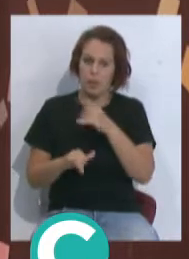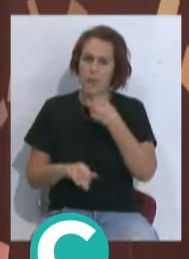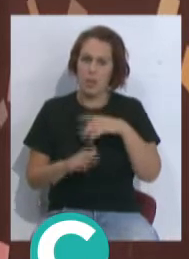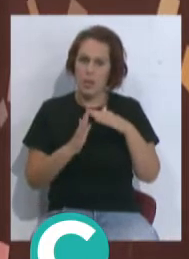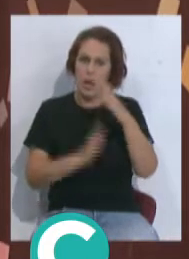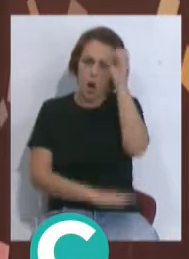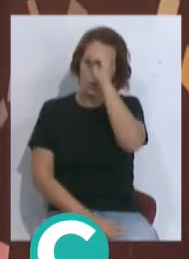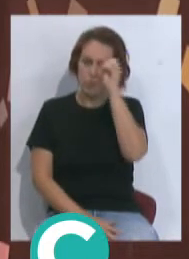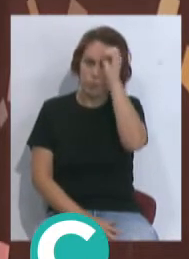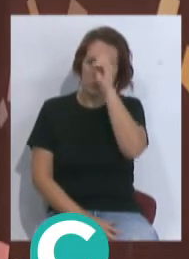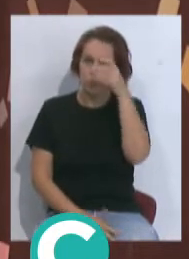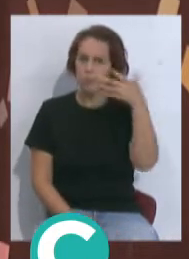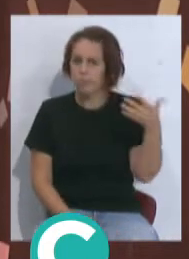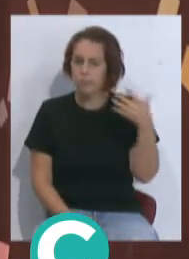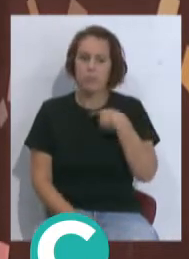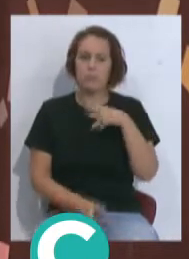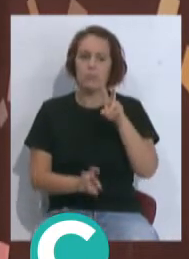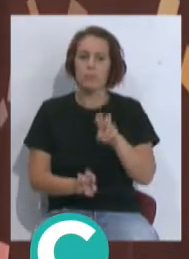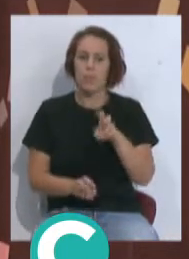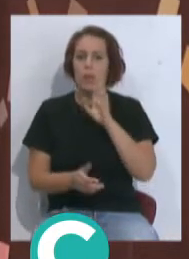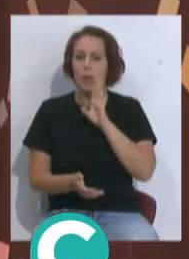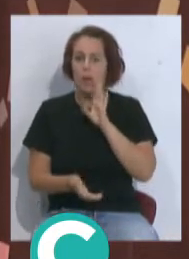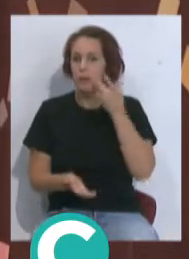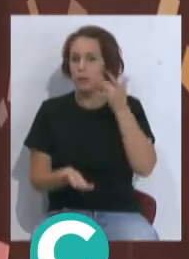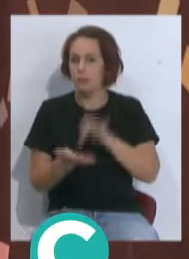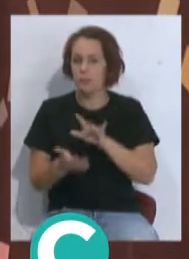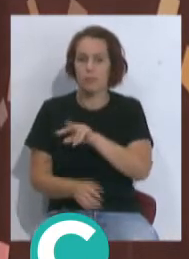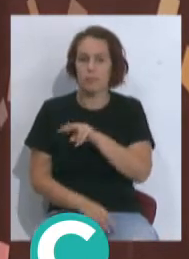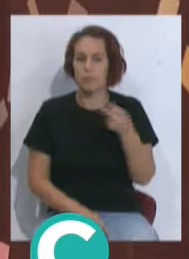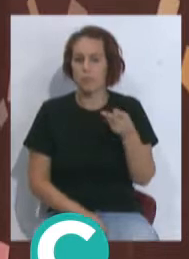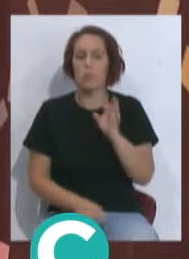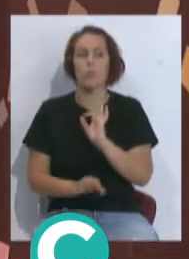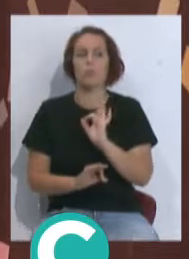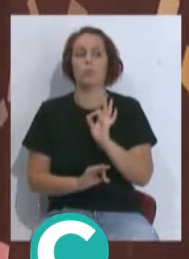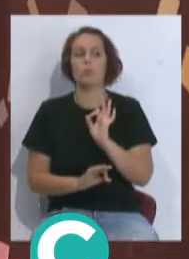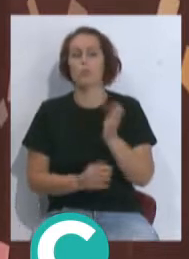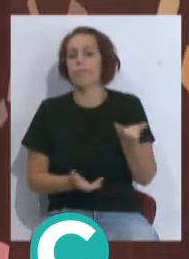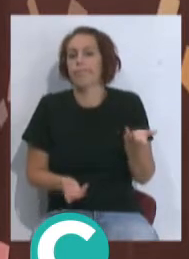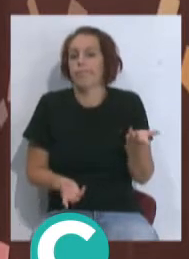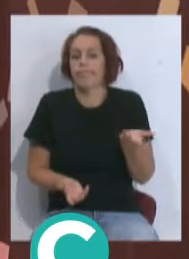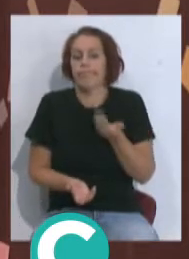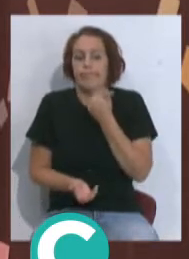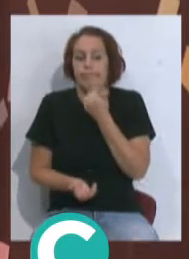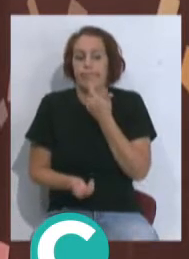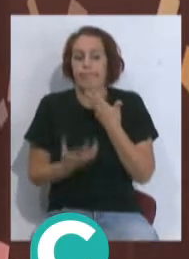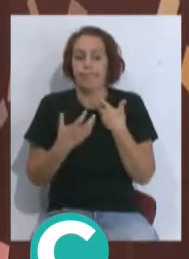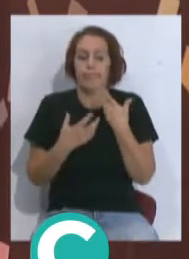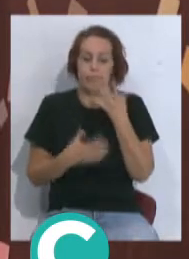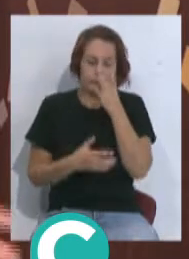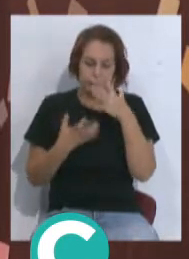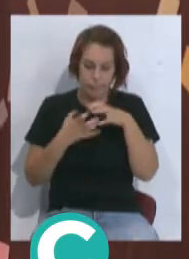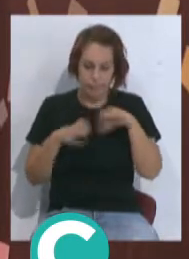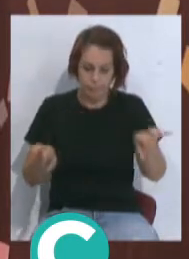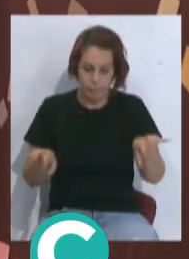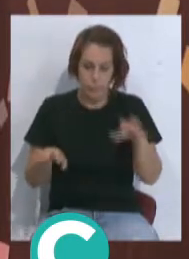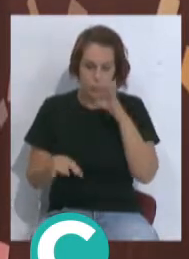en casa acerca de esta cuestión del cambio de fecha, de la posible, bueno, pues casi división en dos carnavales que vamos a